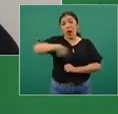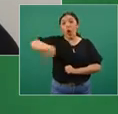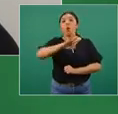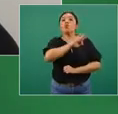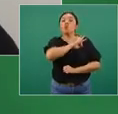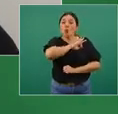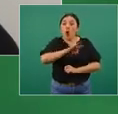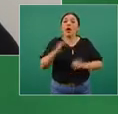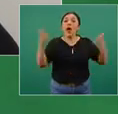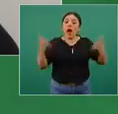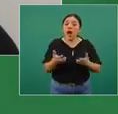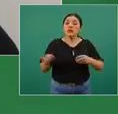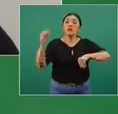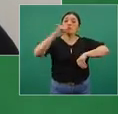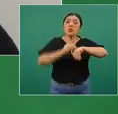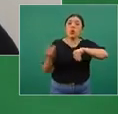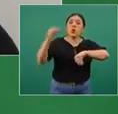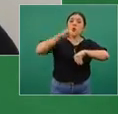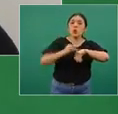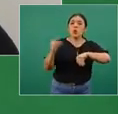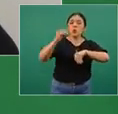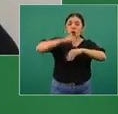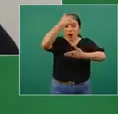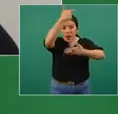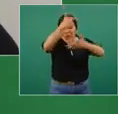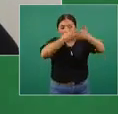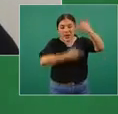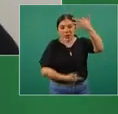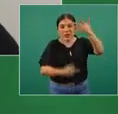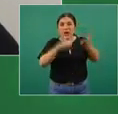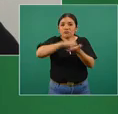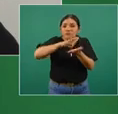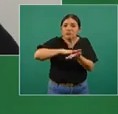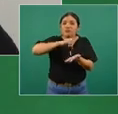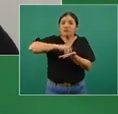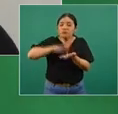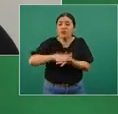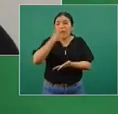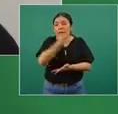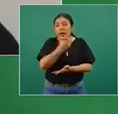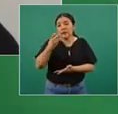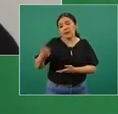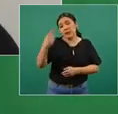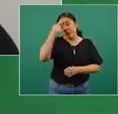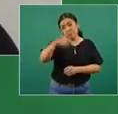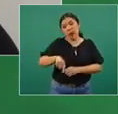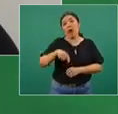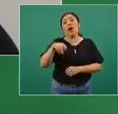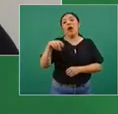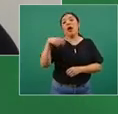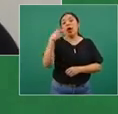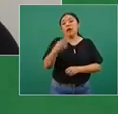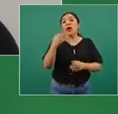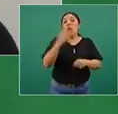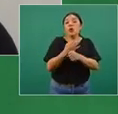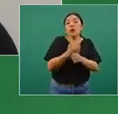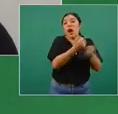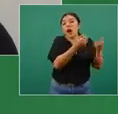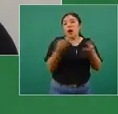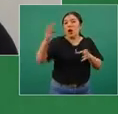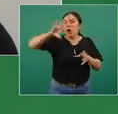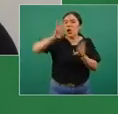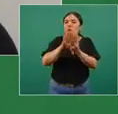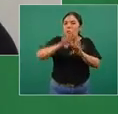cargar, digamos, y registrar todos estos listados que están en su momento enviando o que